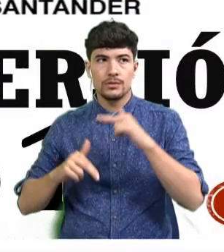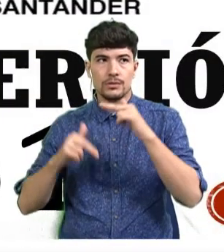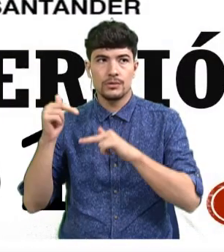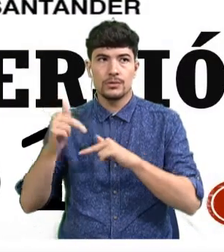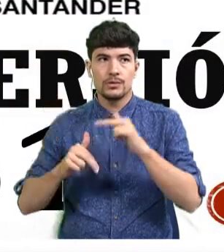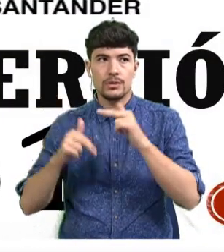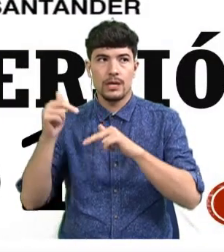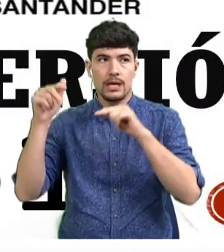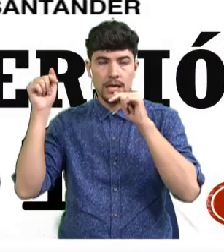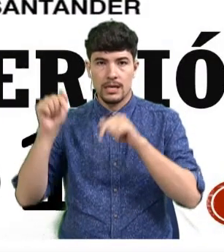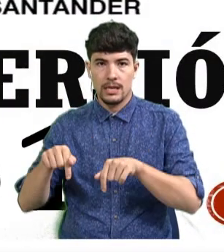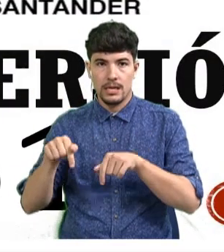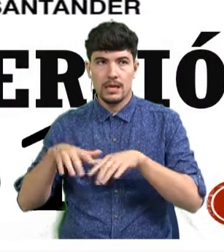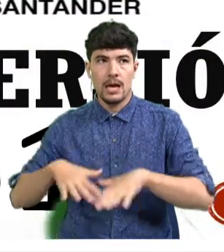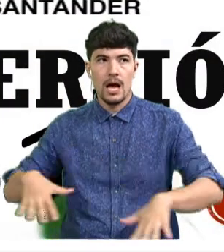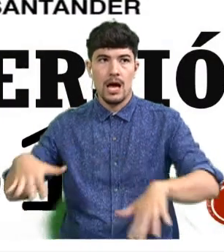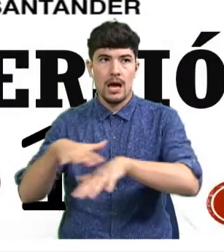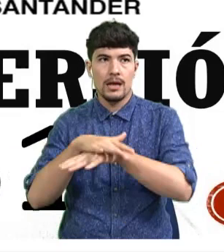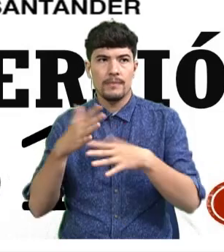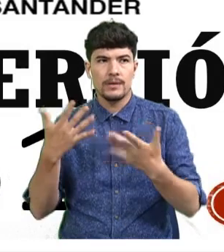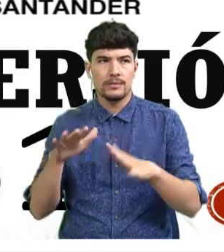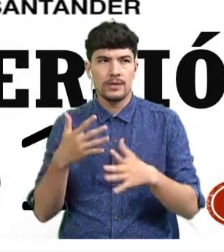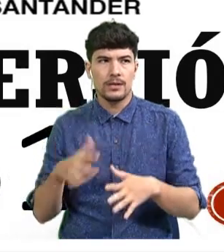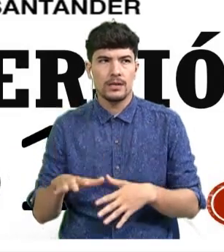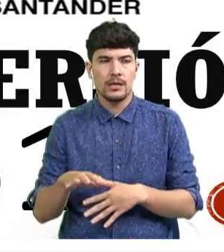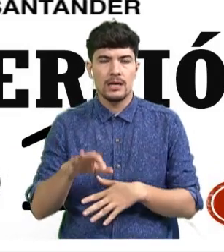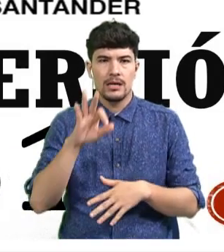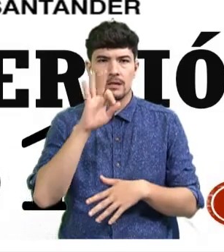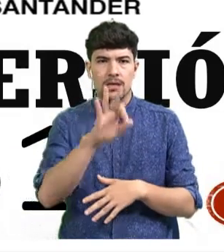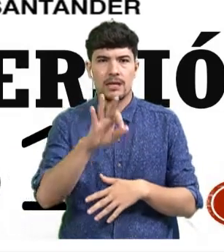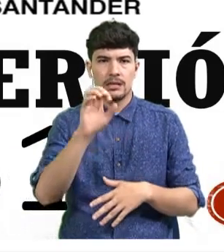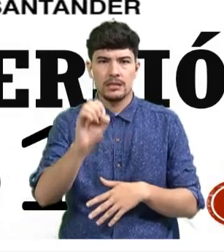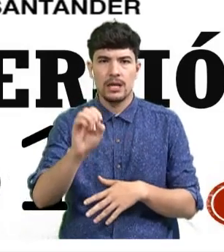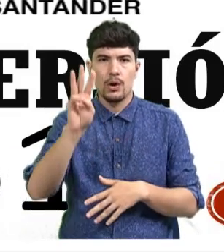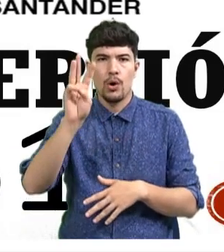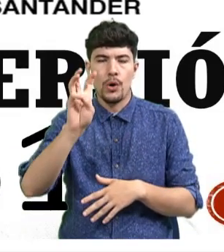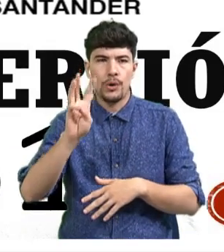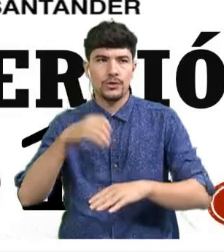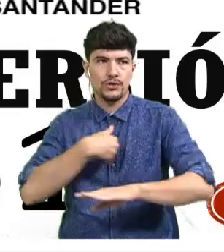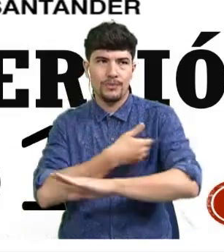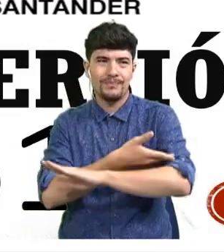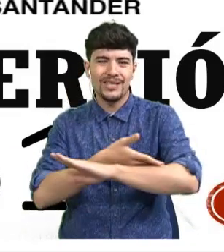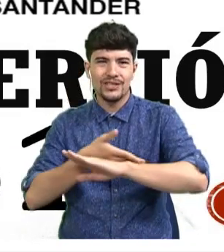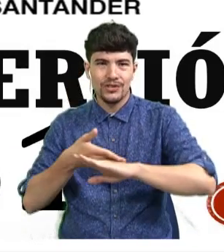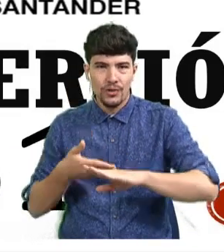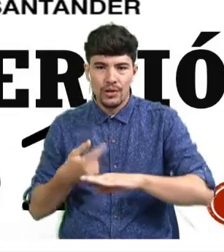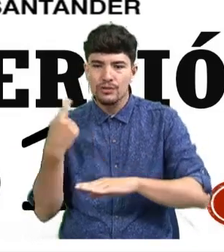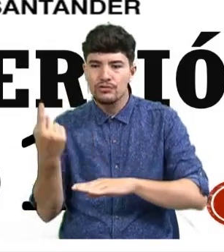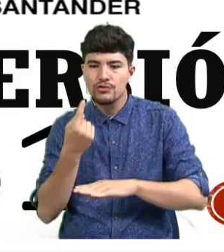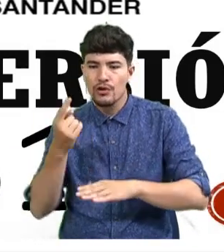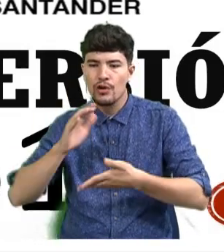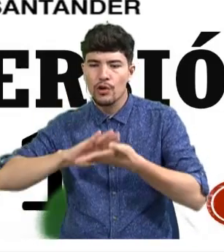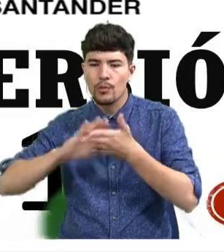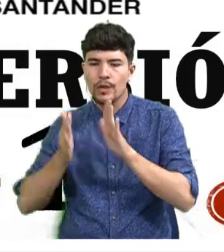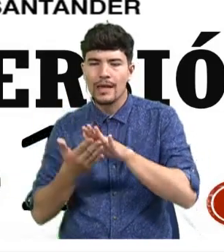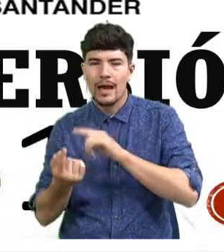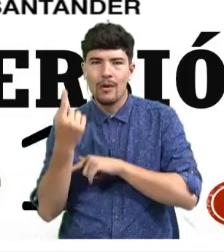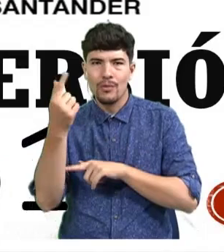por este sector de espacio público, cerca de 308 millones en la inversión solamente en la Comuna